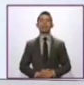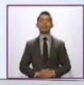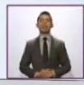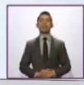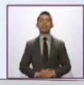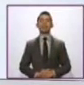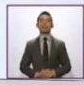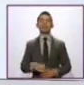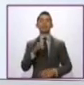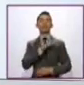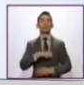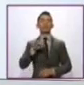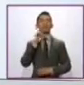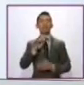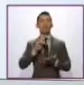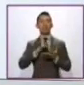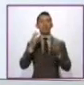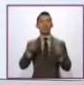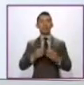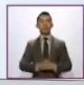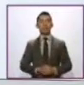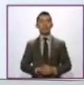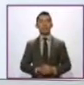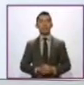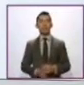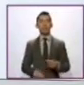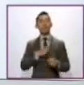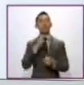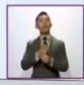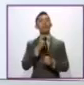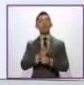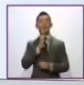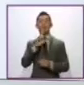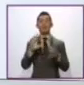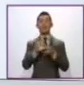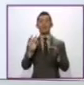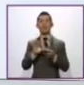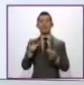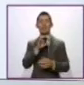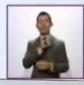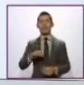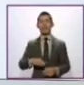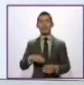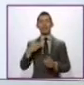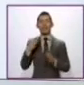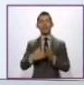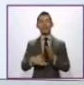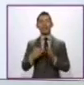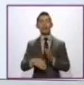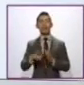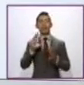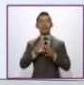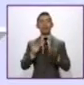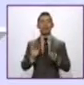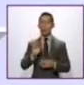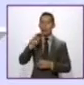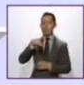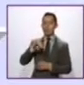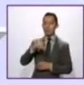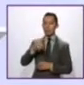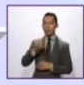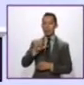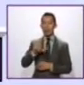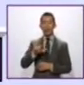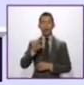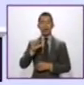Gracias, candidata. Bueno, en este primer segmento de réplica, adelante, candidato, faltaba de solicitar la voz, Miguel Nava Alvarado. Adelante.